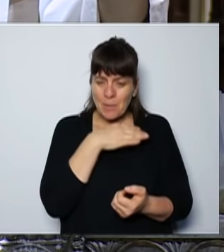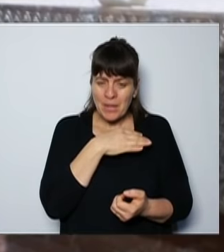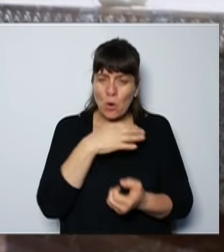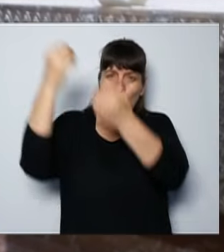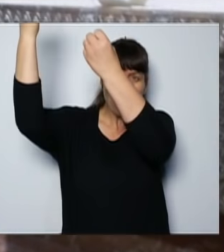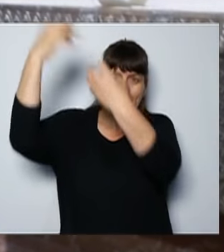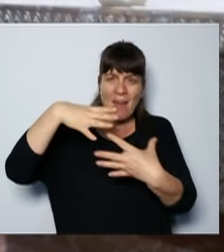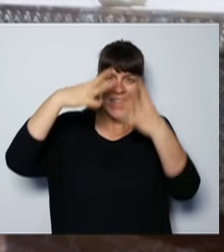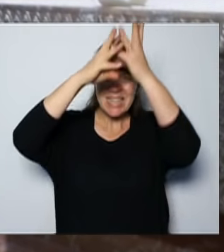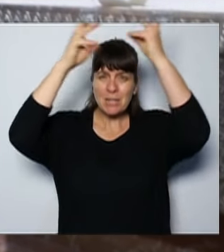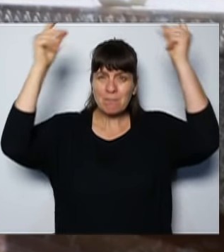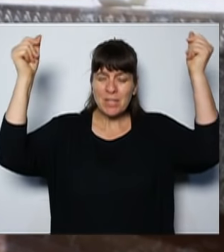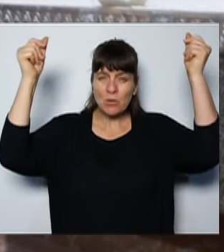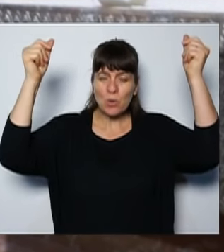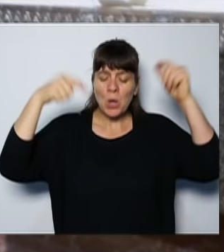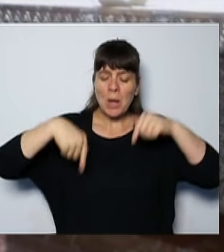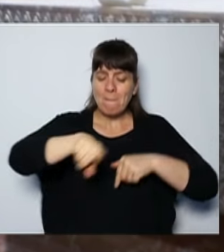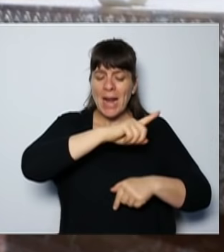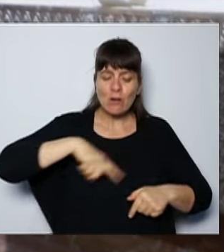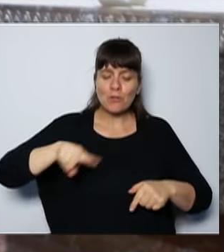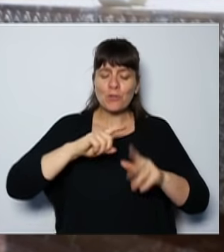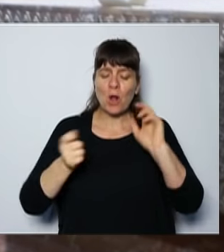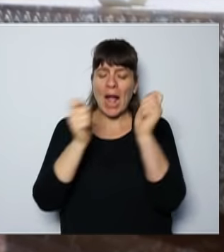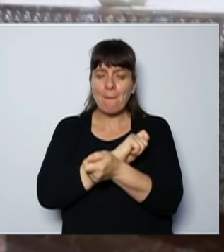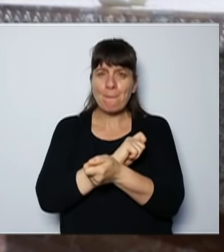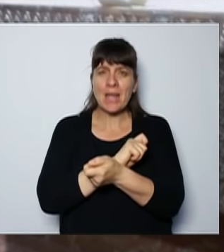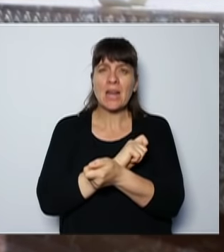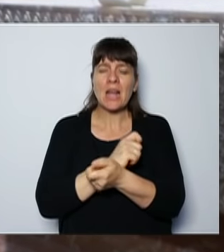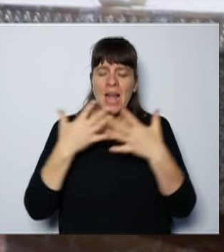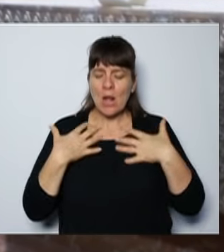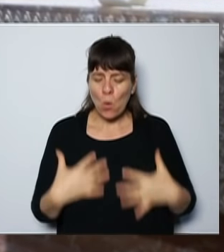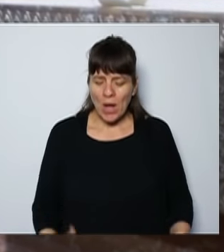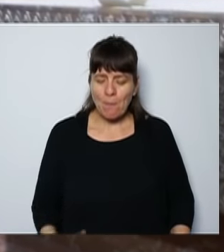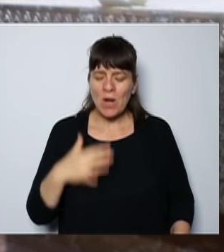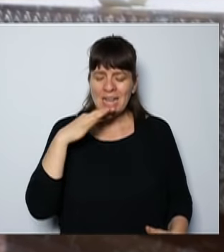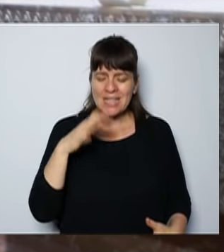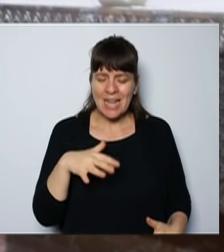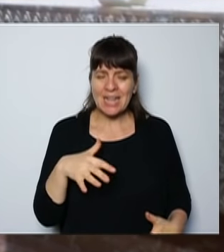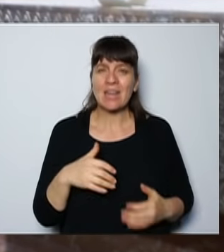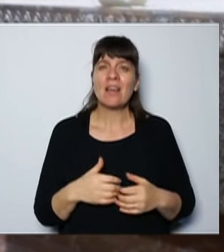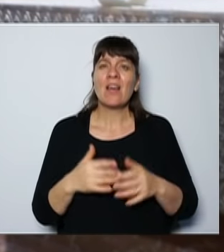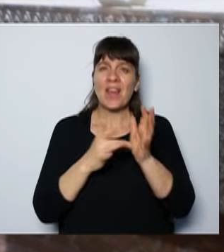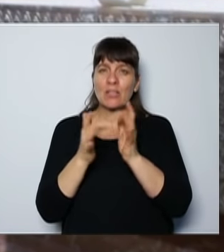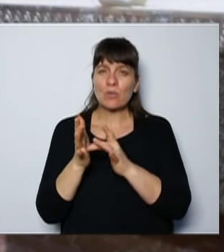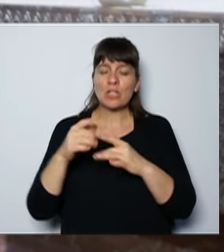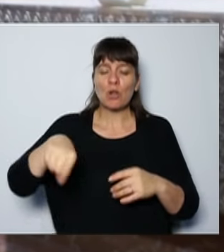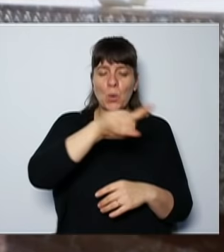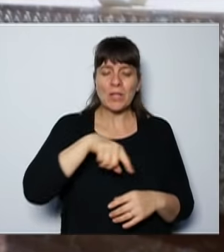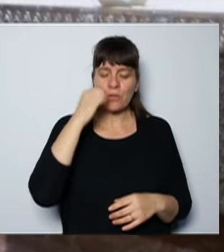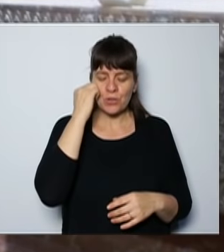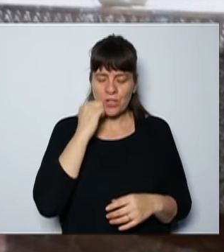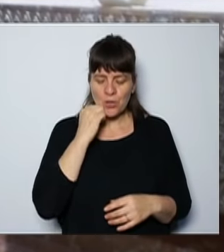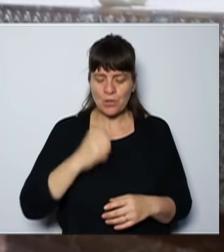efusión de tu Espíritu, de manera que se conviertan para nosotros en el cuerpo y la sangre de